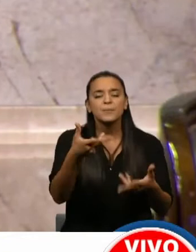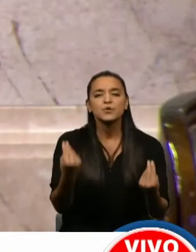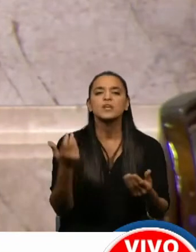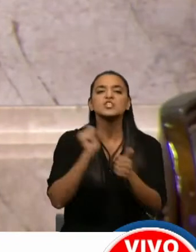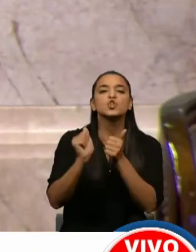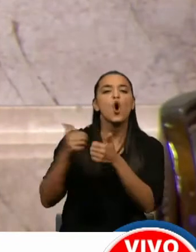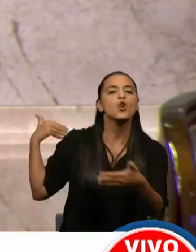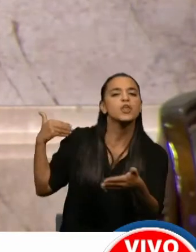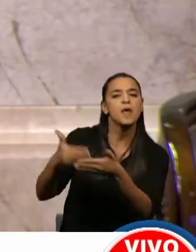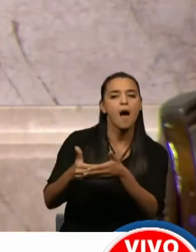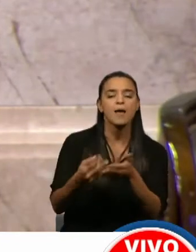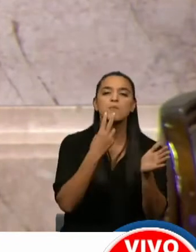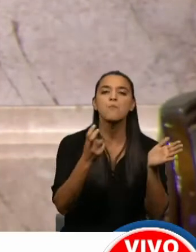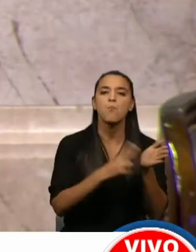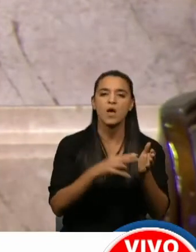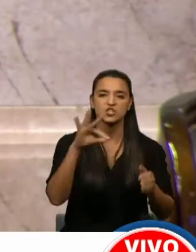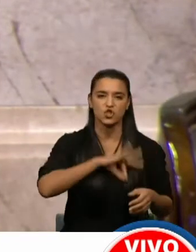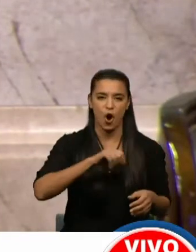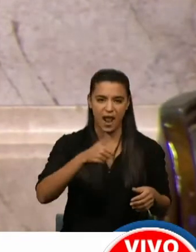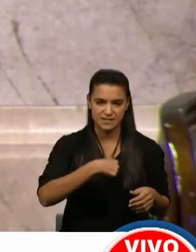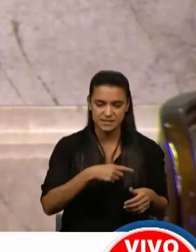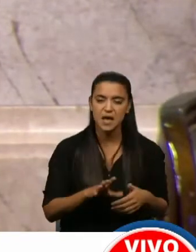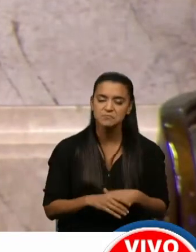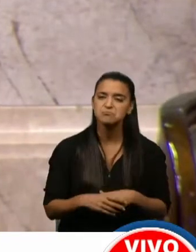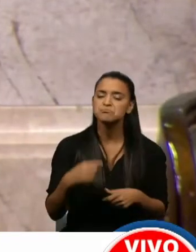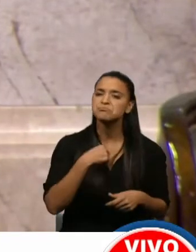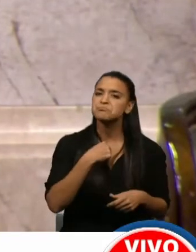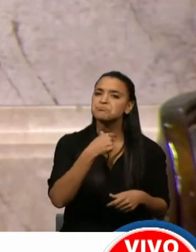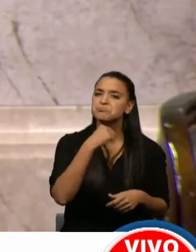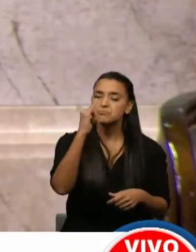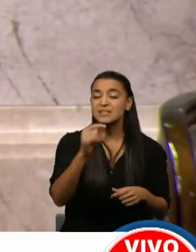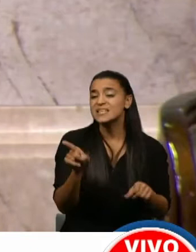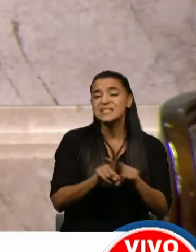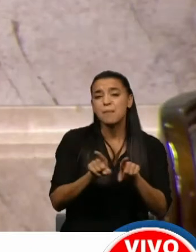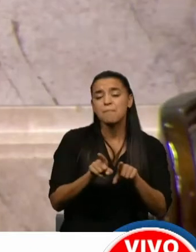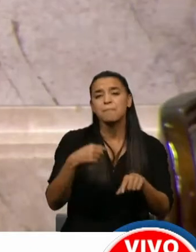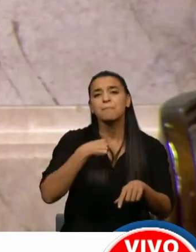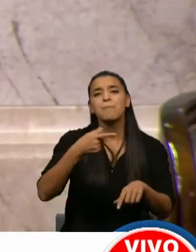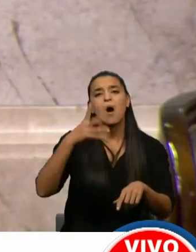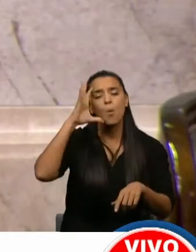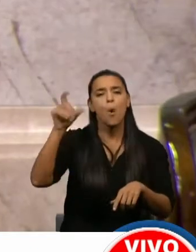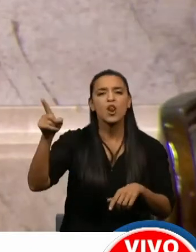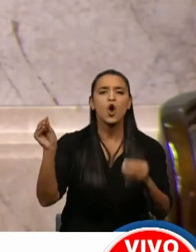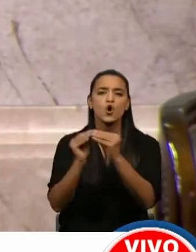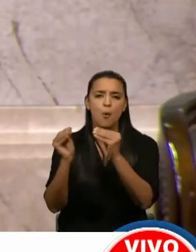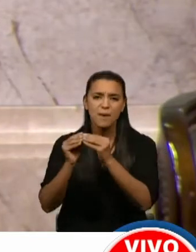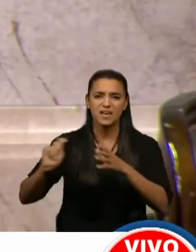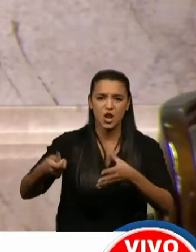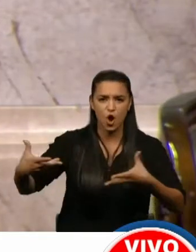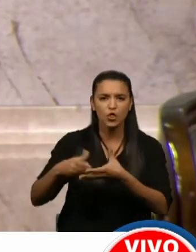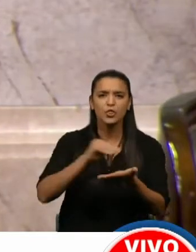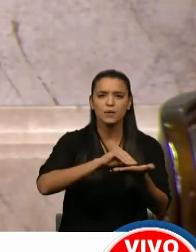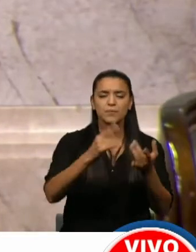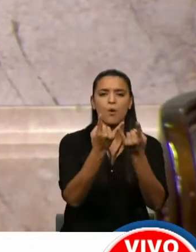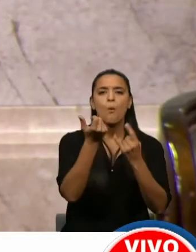la historia del impuesto a las ganancias y me acuerdo del comentario que siempre hace el compañero dirigente sindical y